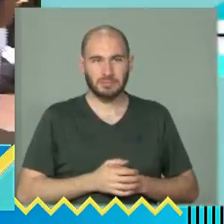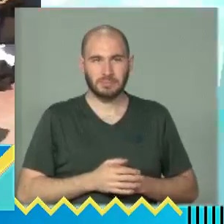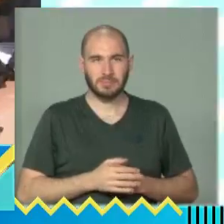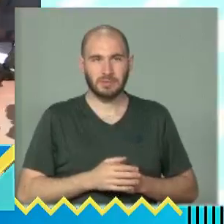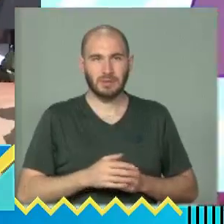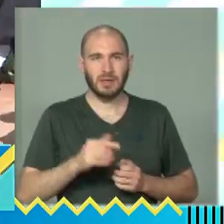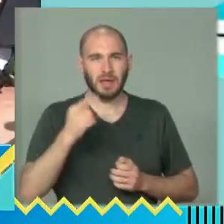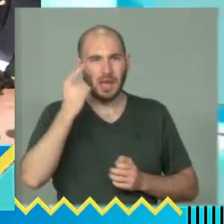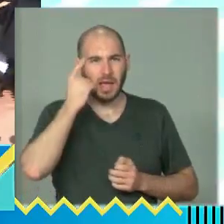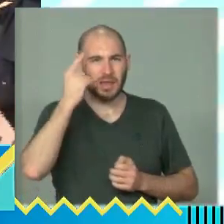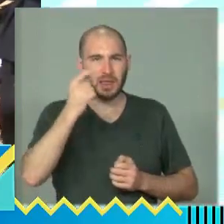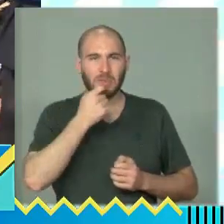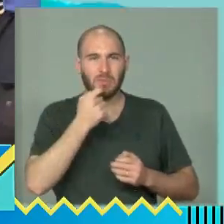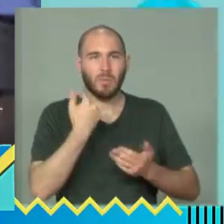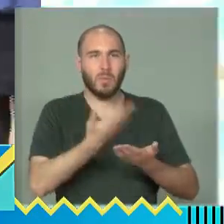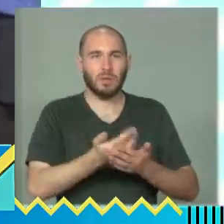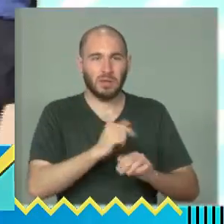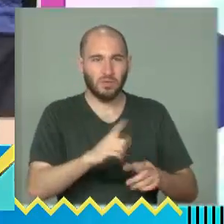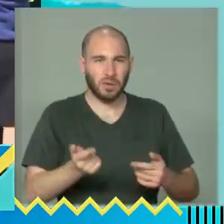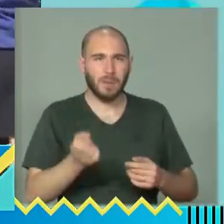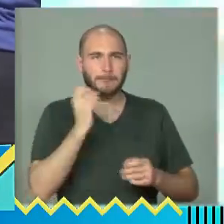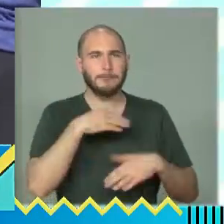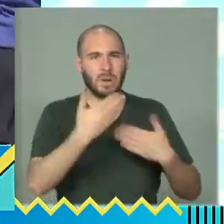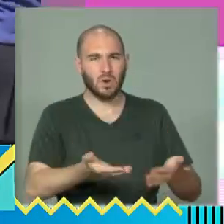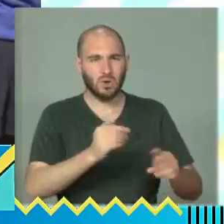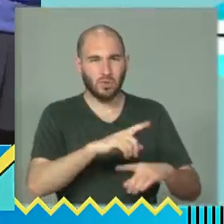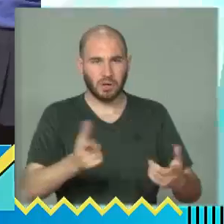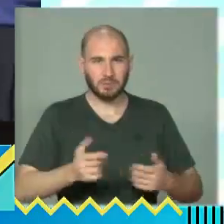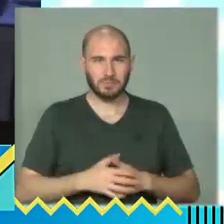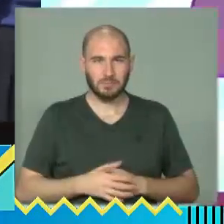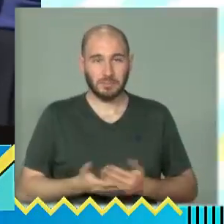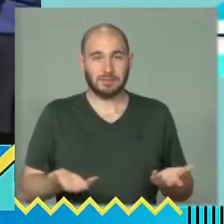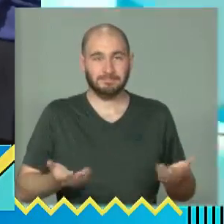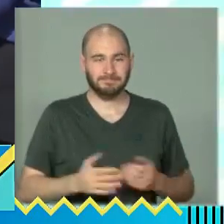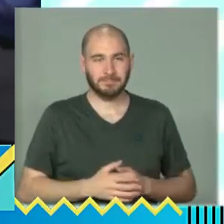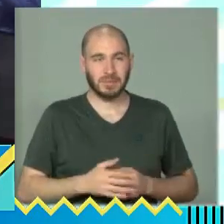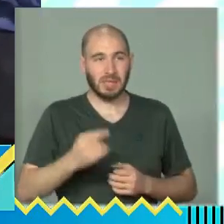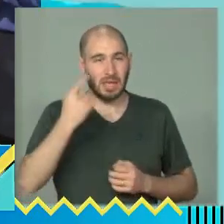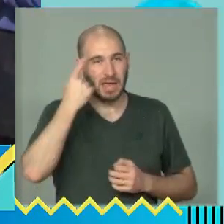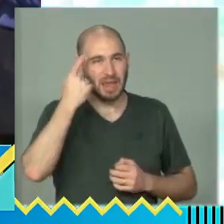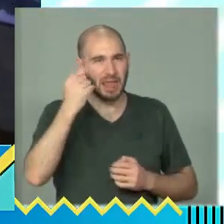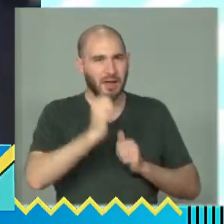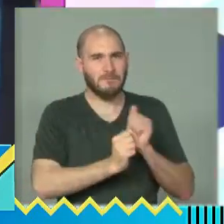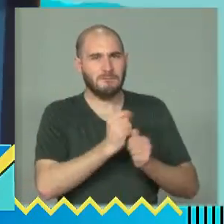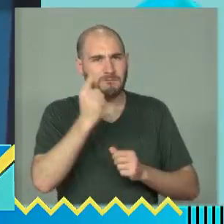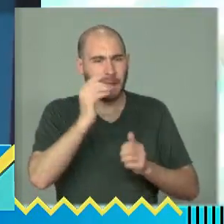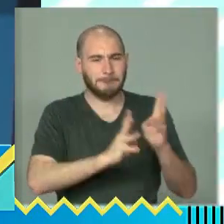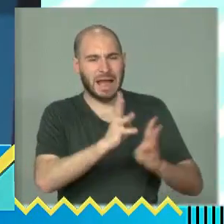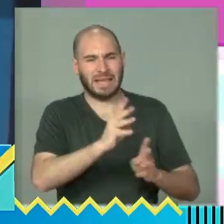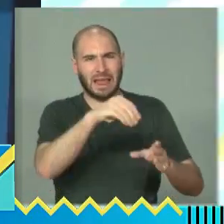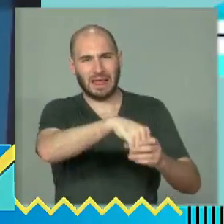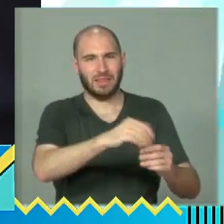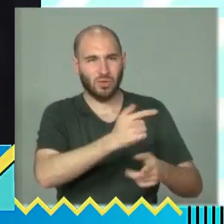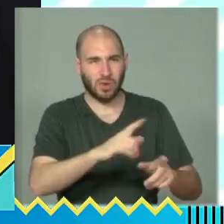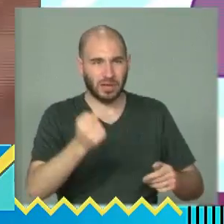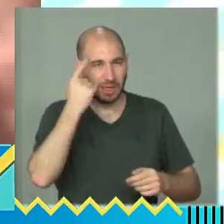Porque sin ideas no pueden haber propuestas, no pueden haber mejoras. Y las ideas no se fabrican en máquinas, las ideas